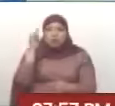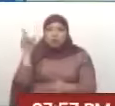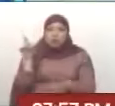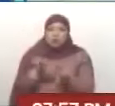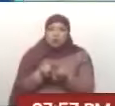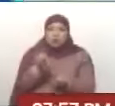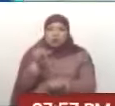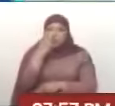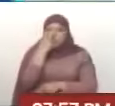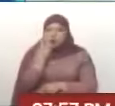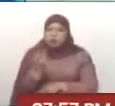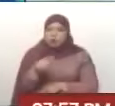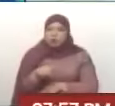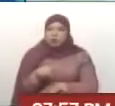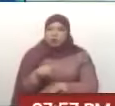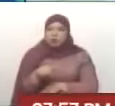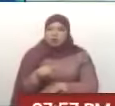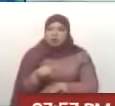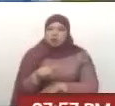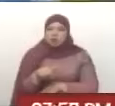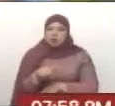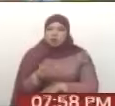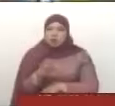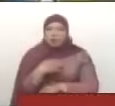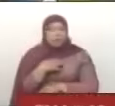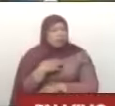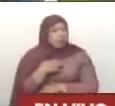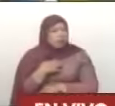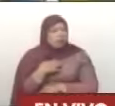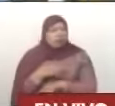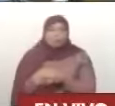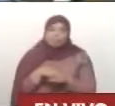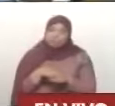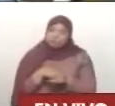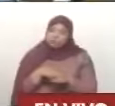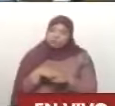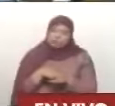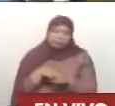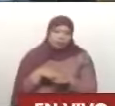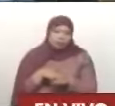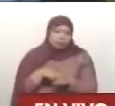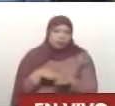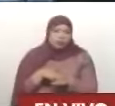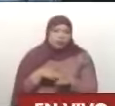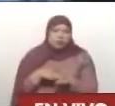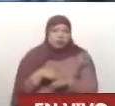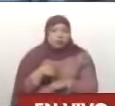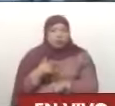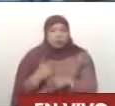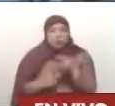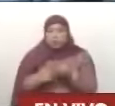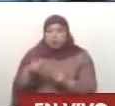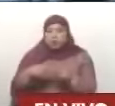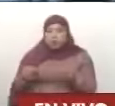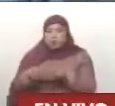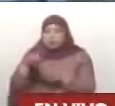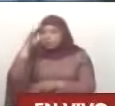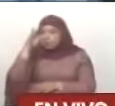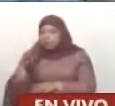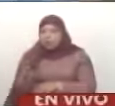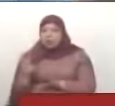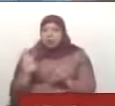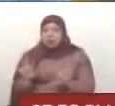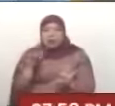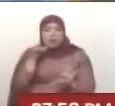vino de visita para acá y me dijo: perdona, no puedo. No puedo construir un ejército por